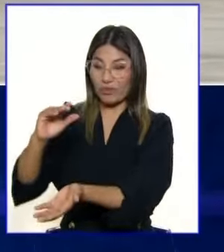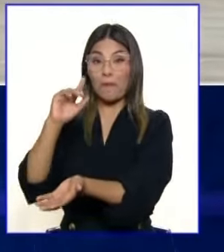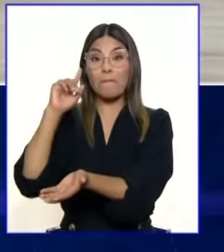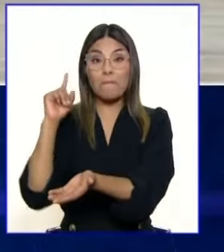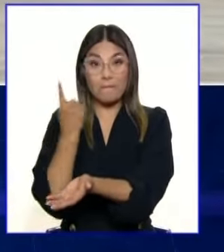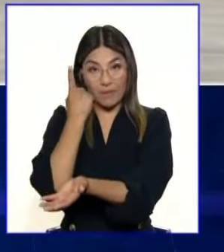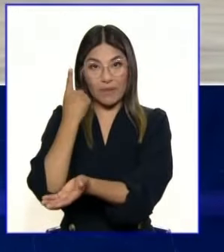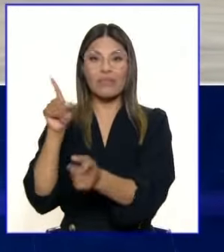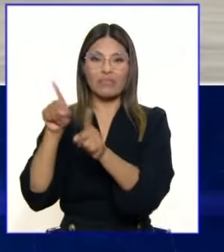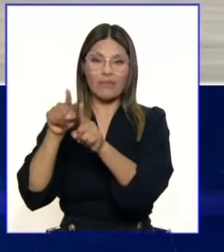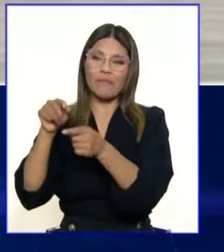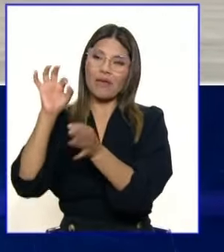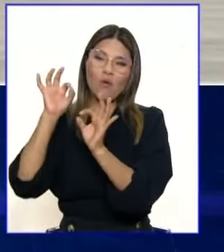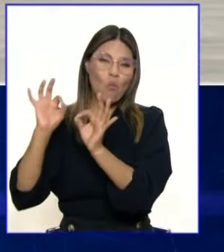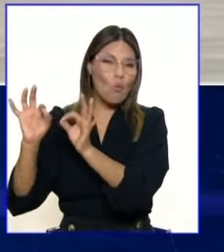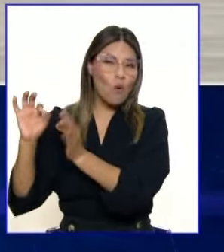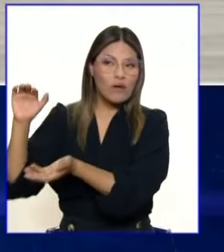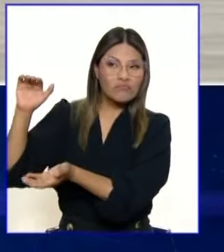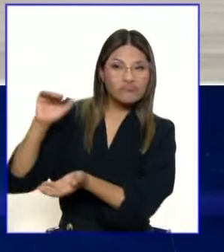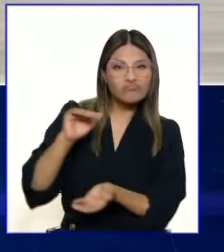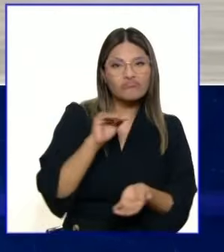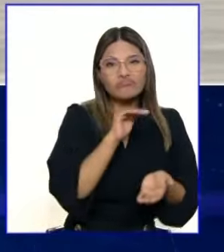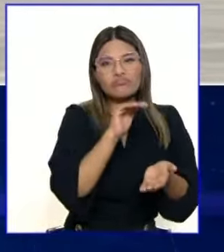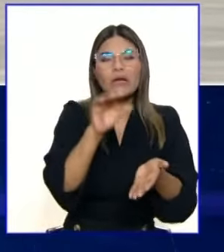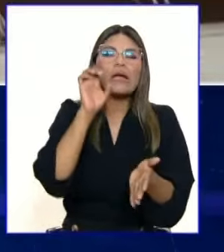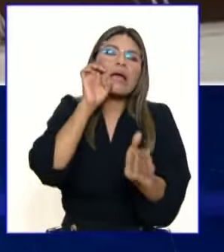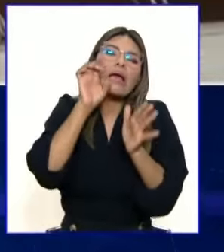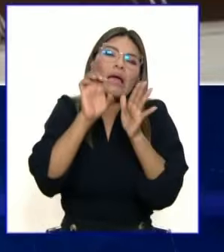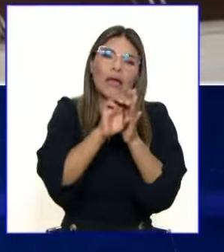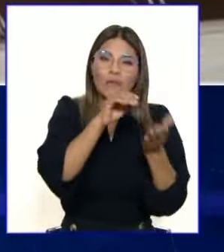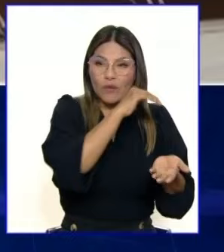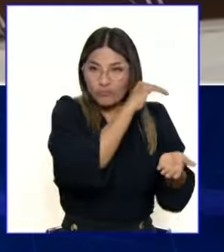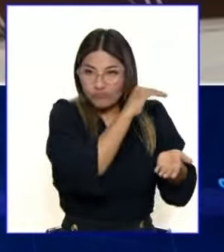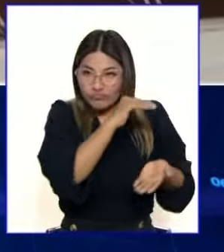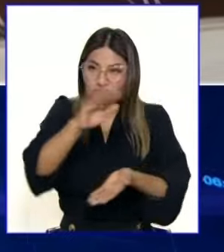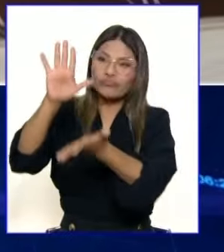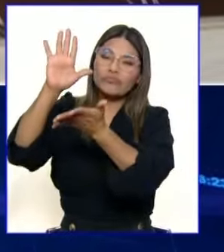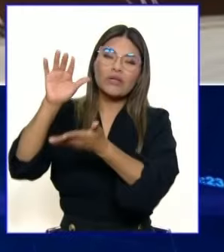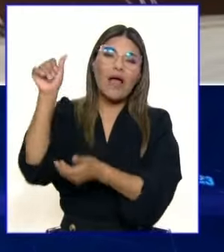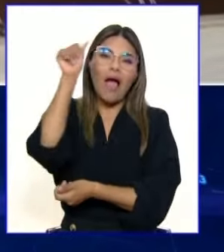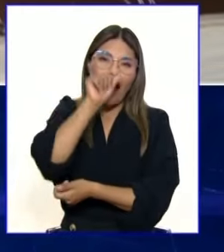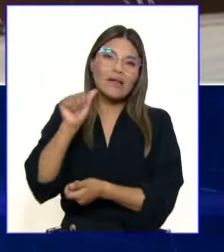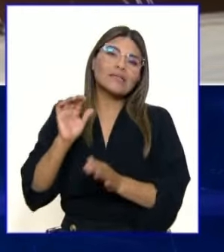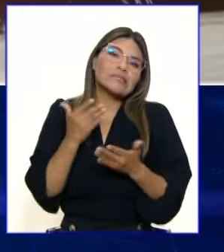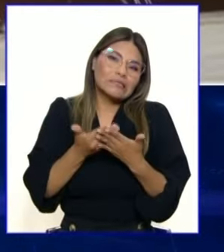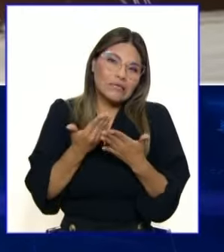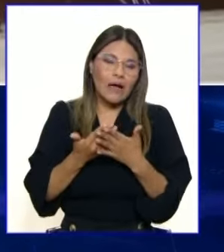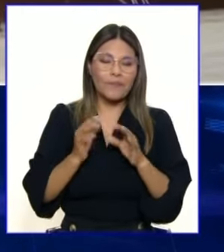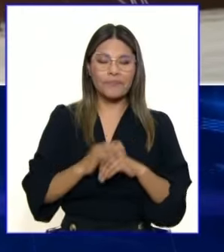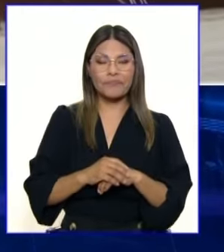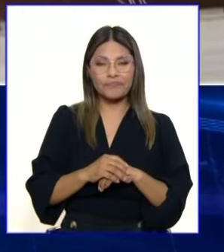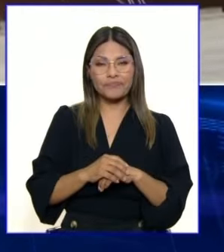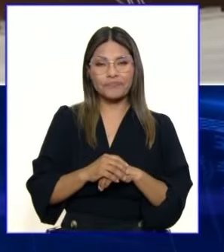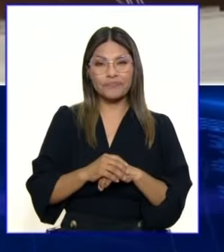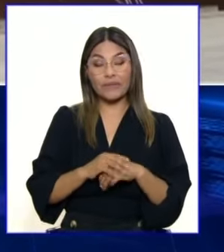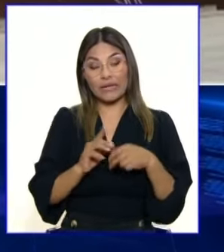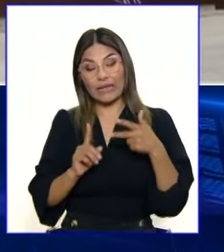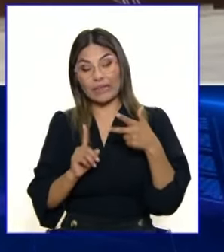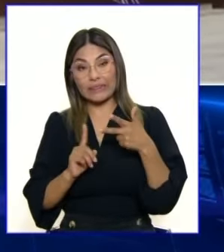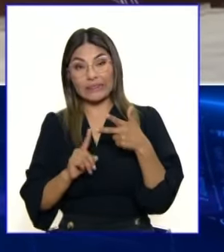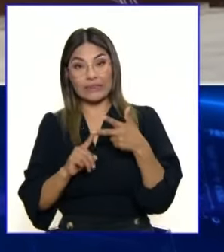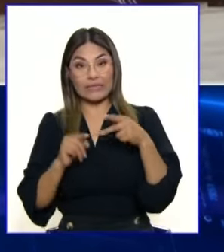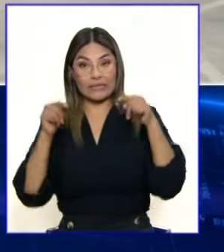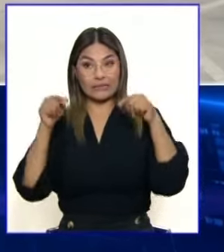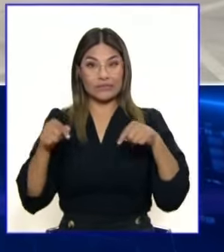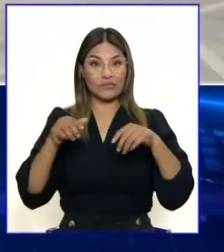partir también de manera simbólica una embarcación con destino al Asia-Pacífico, a China. Y el tercer punto, ¿cuál va a ser? Este,